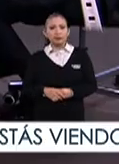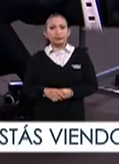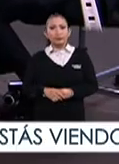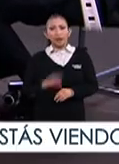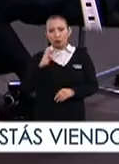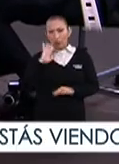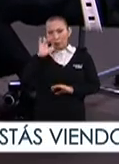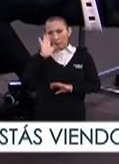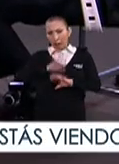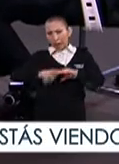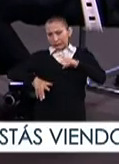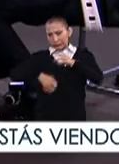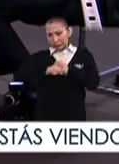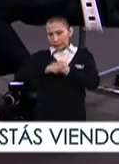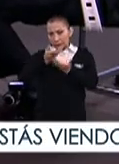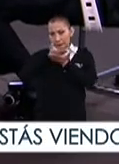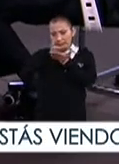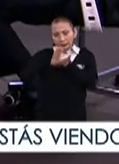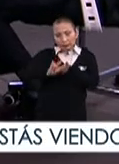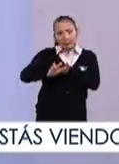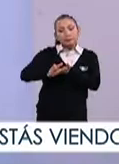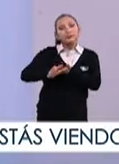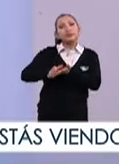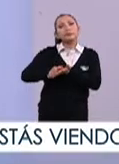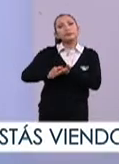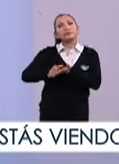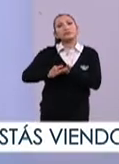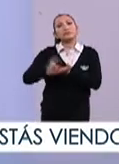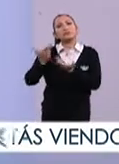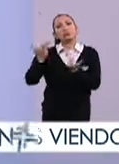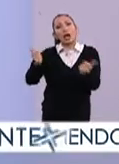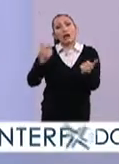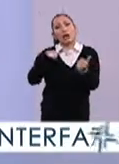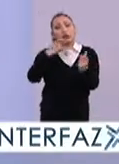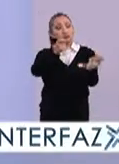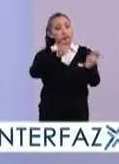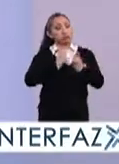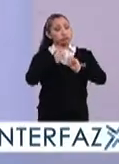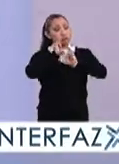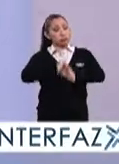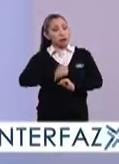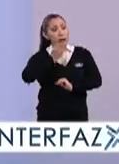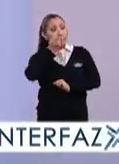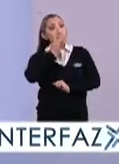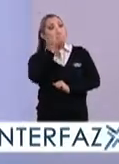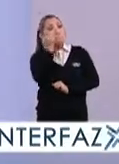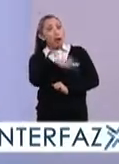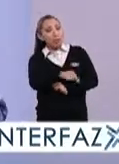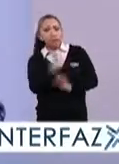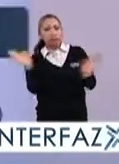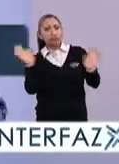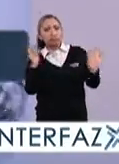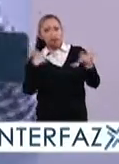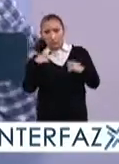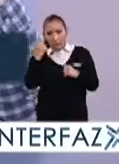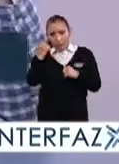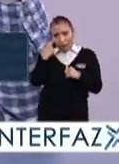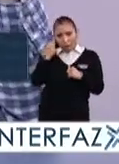puedo añadir que por otra parte que nadie nos ha comisionado a hacer este trabajo, ni nosotros